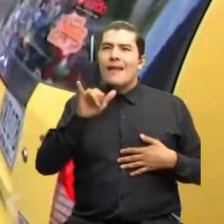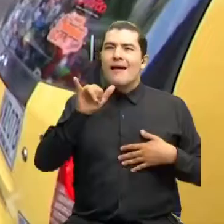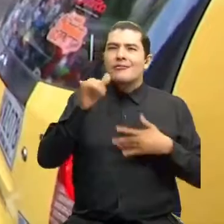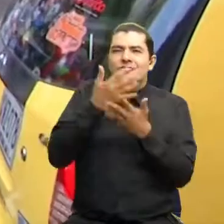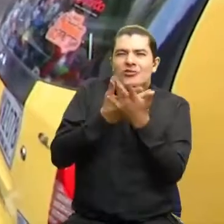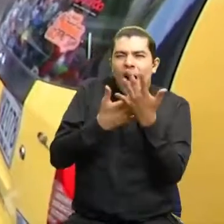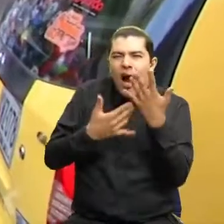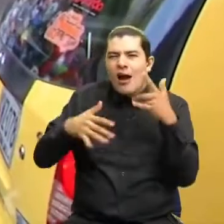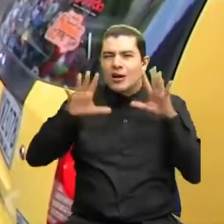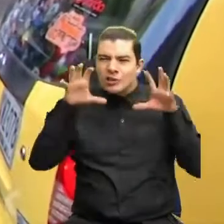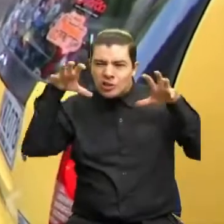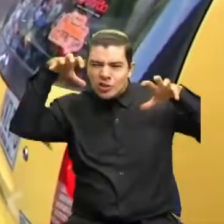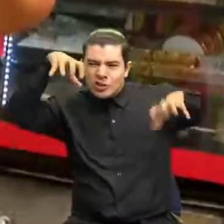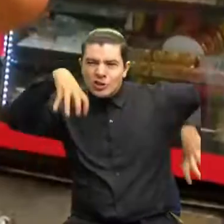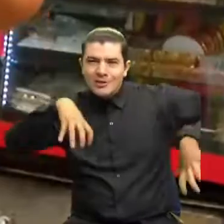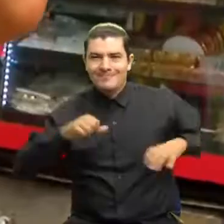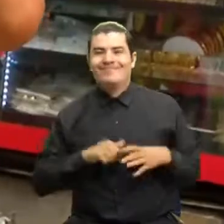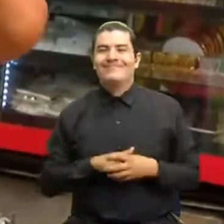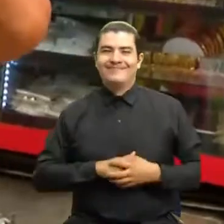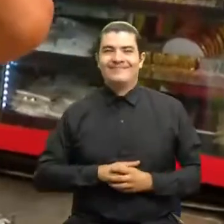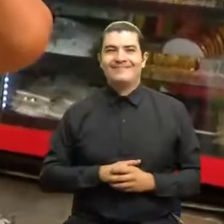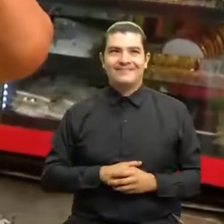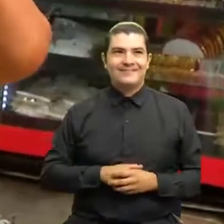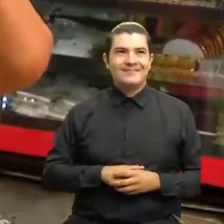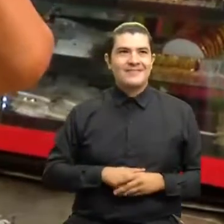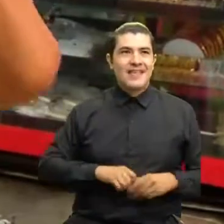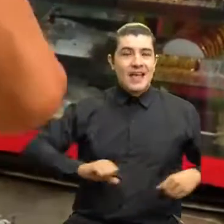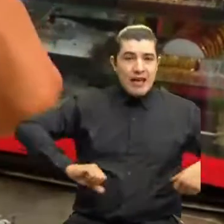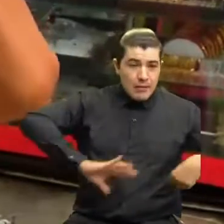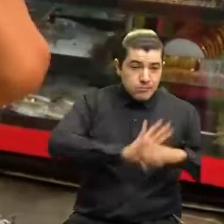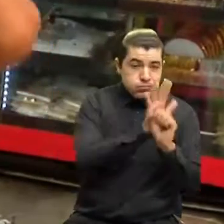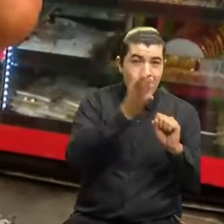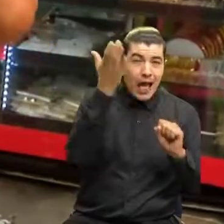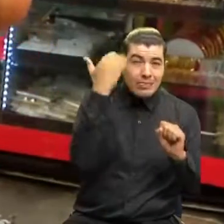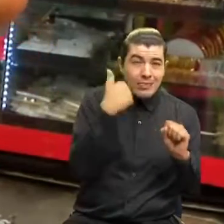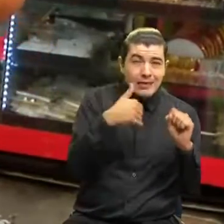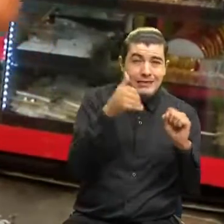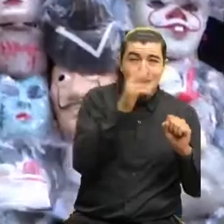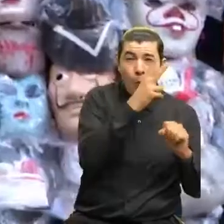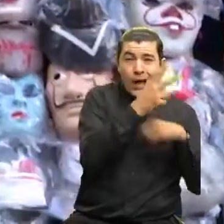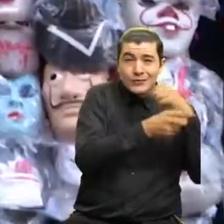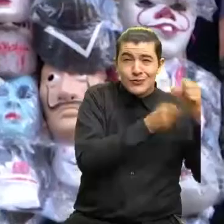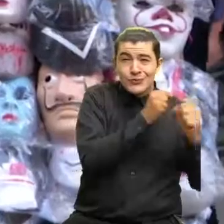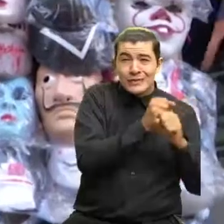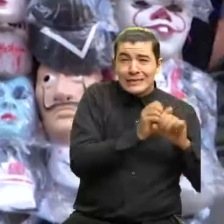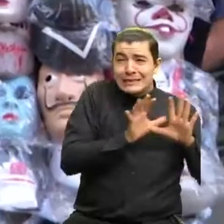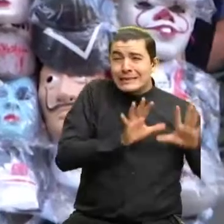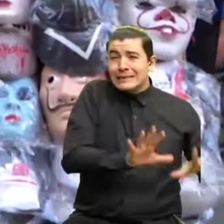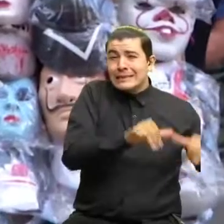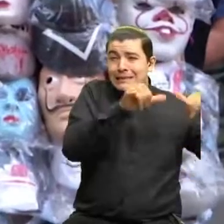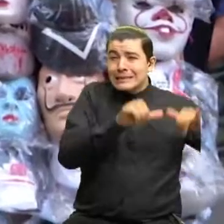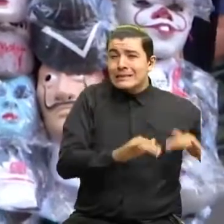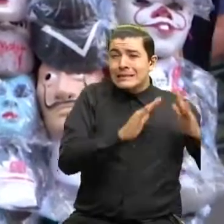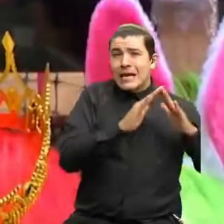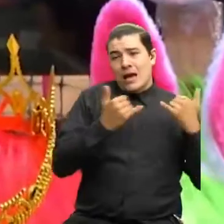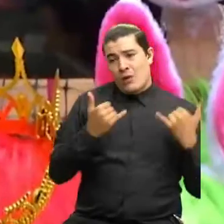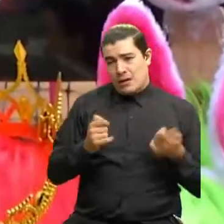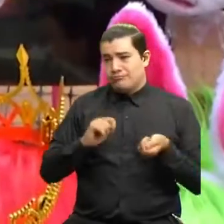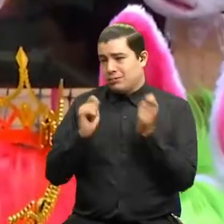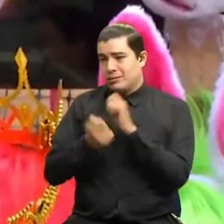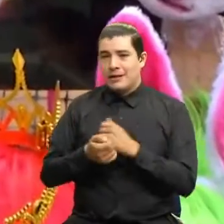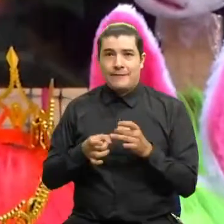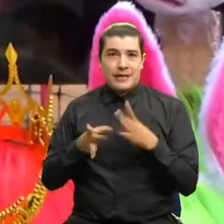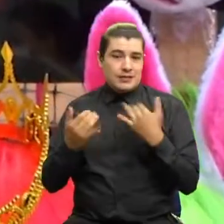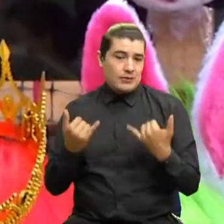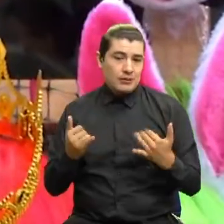Después de la pandemia, esto nos causa alegría al pueblo, pues hay que disfrazarnos. En los distintos comercios